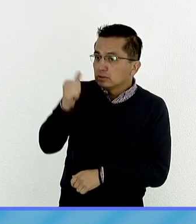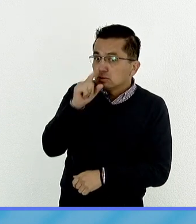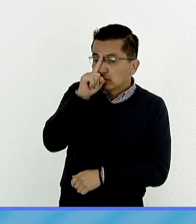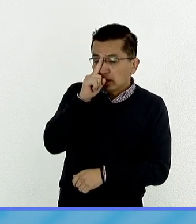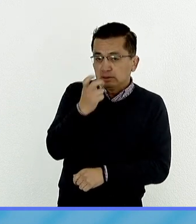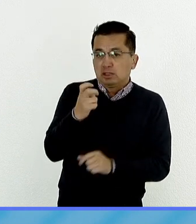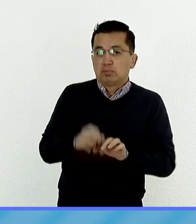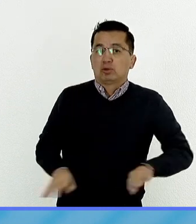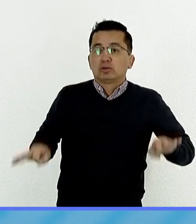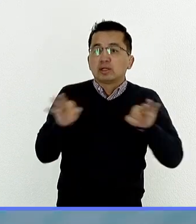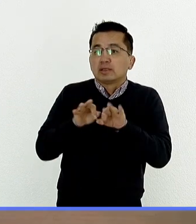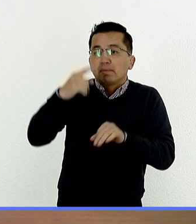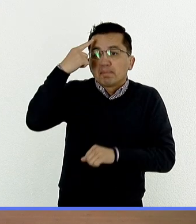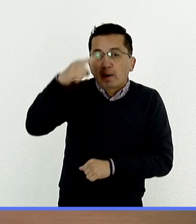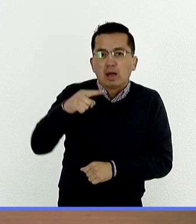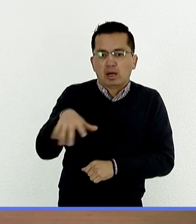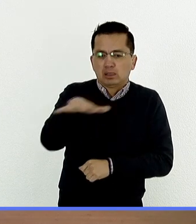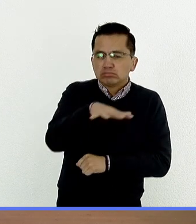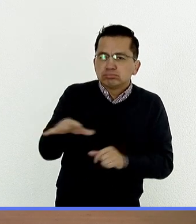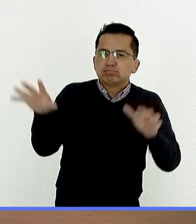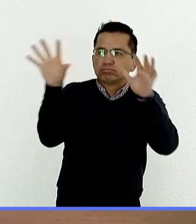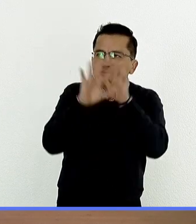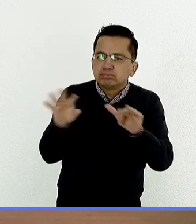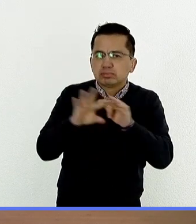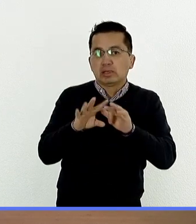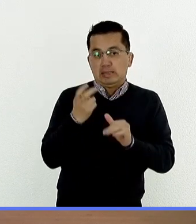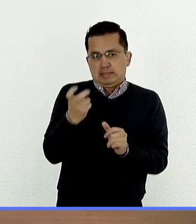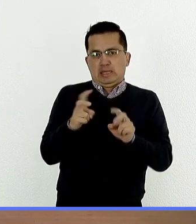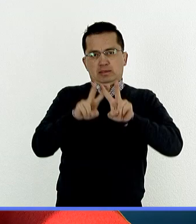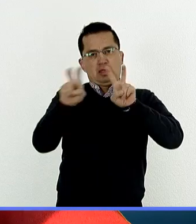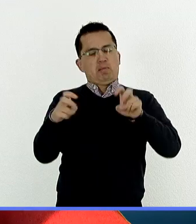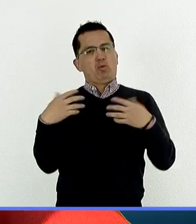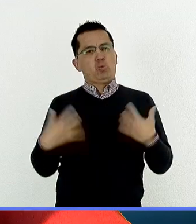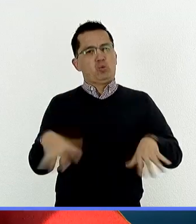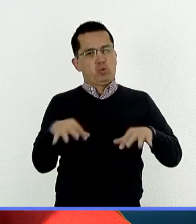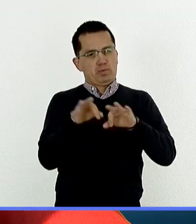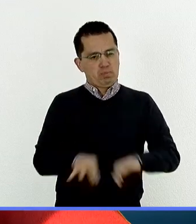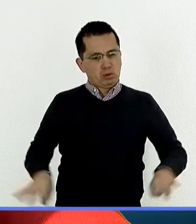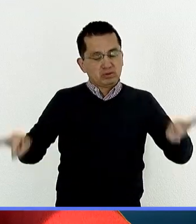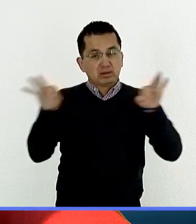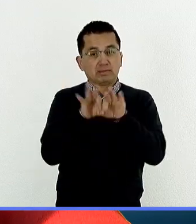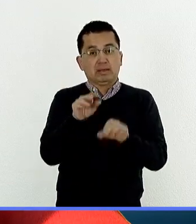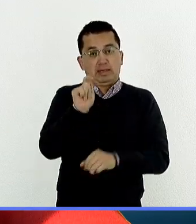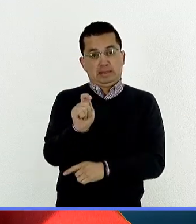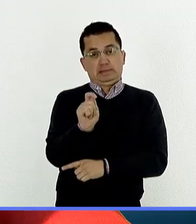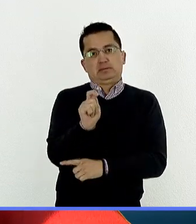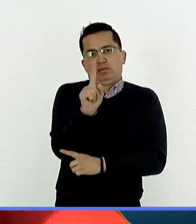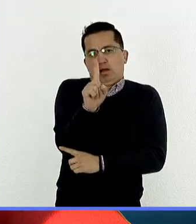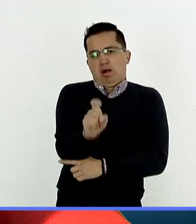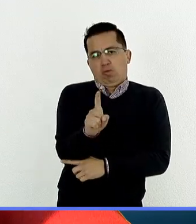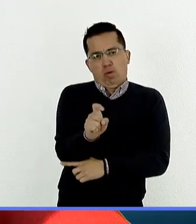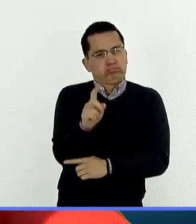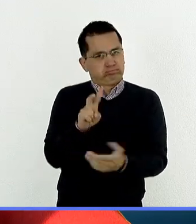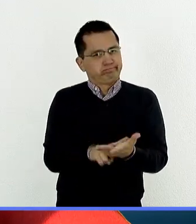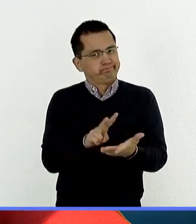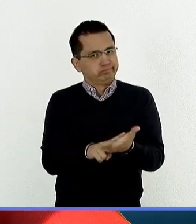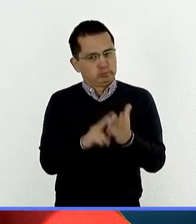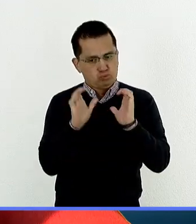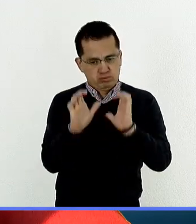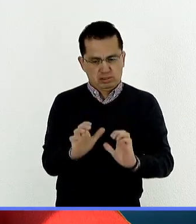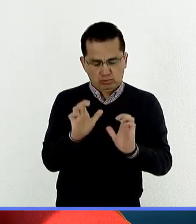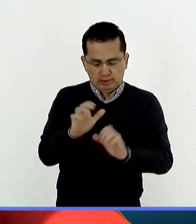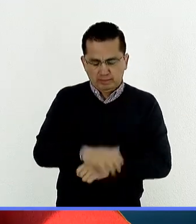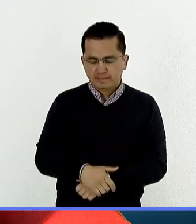tan urgentes como son o como es el agua en particular y quería llegar a este punto digamos el último de la de la convocatoria para